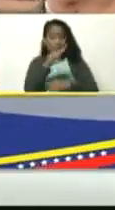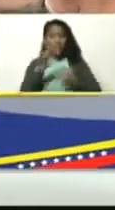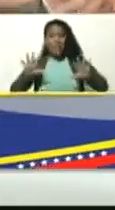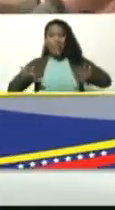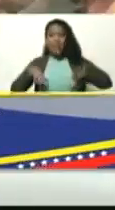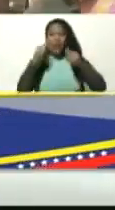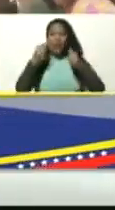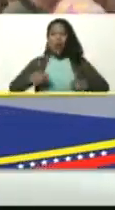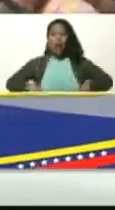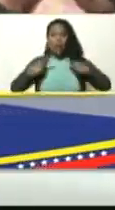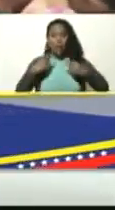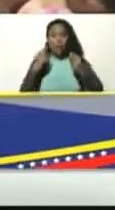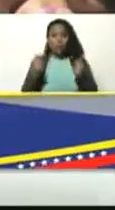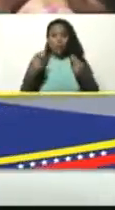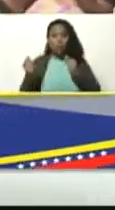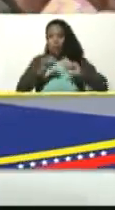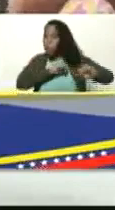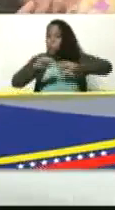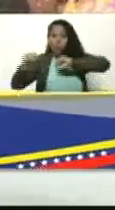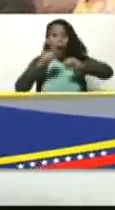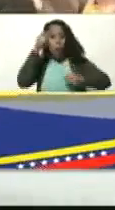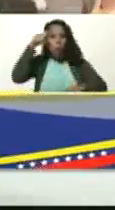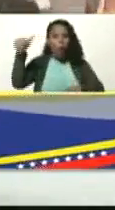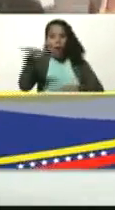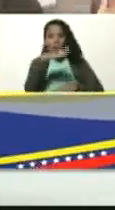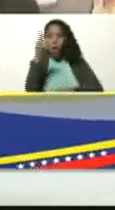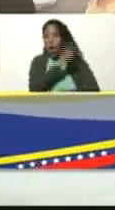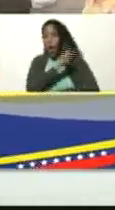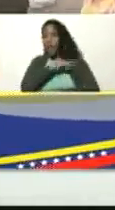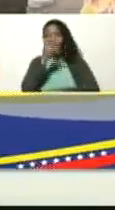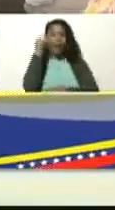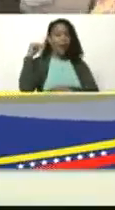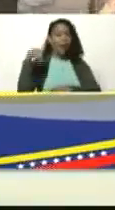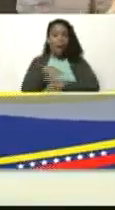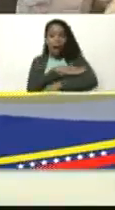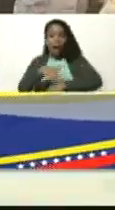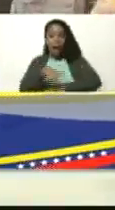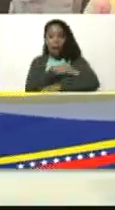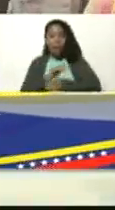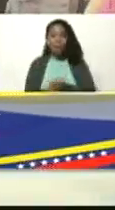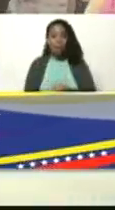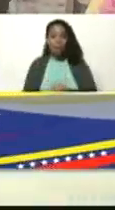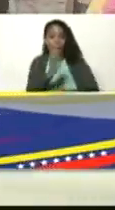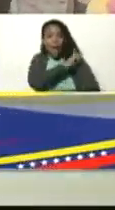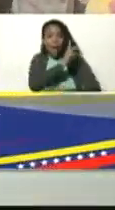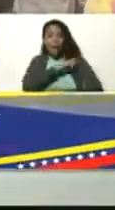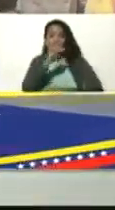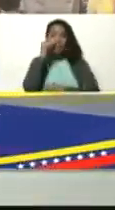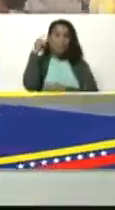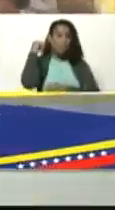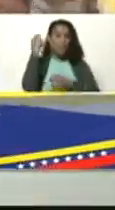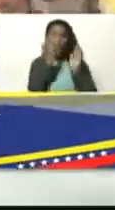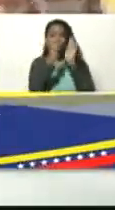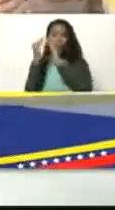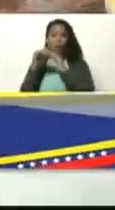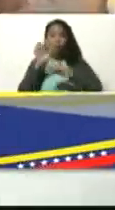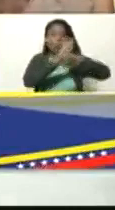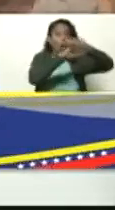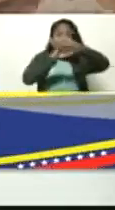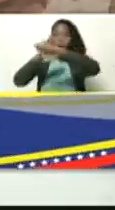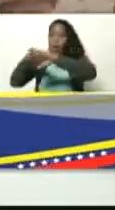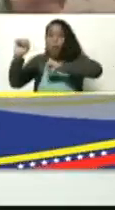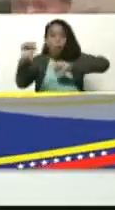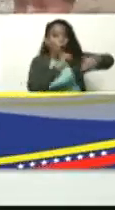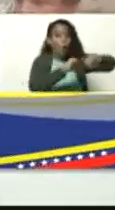vidas por la reacción del pueblo, de los jefes y jefas de calle, jefes y jefas de comunidad, alertando,